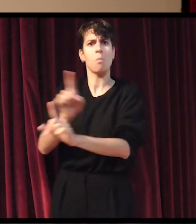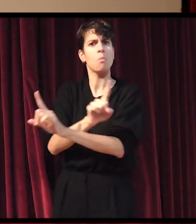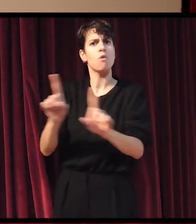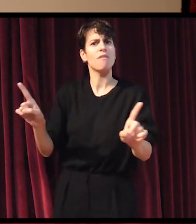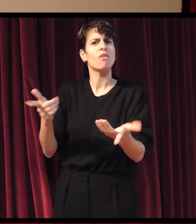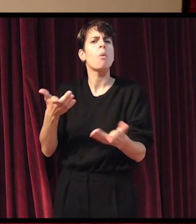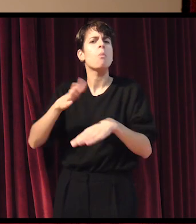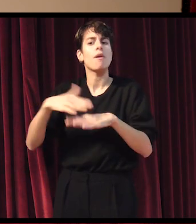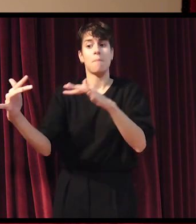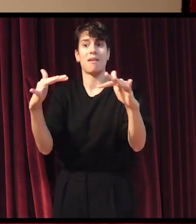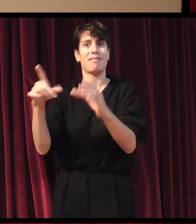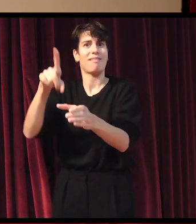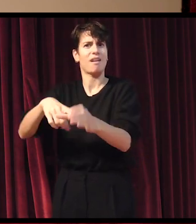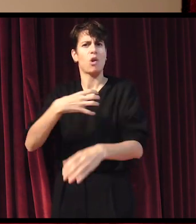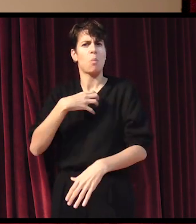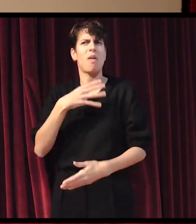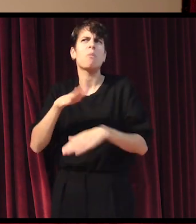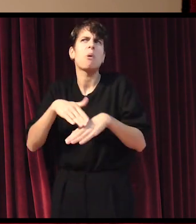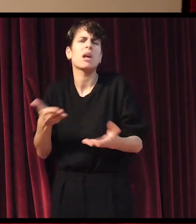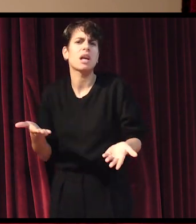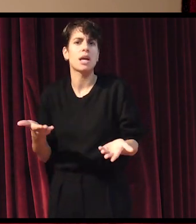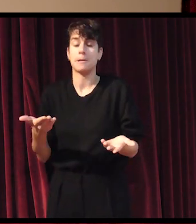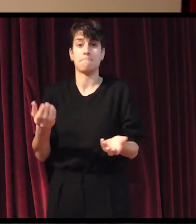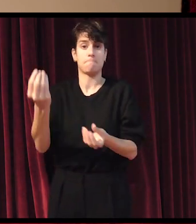fútbol. Sabíamos que había este problema que